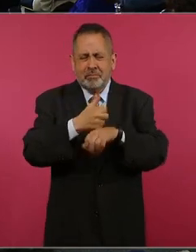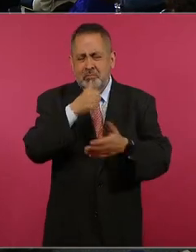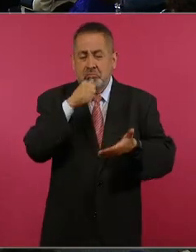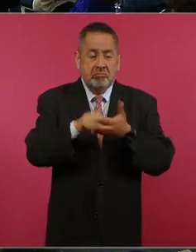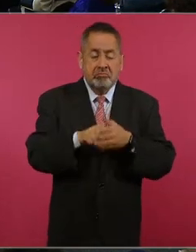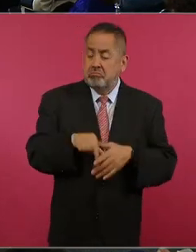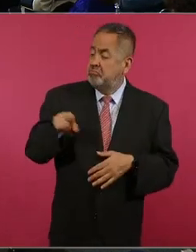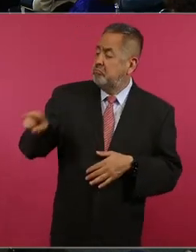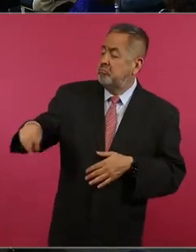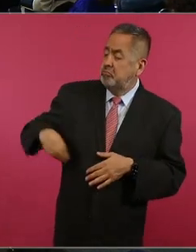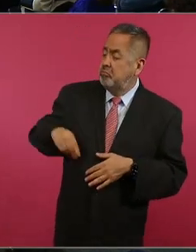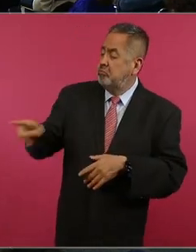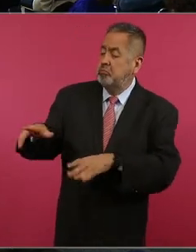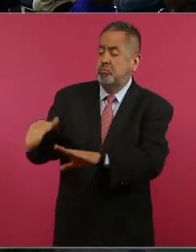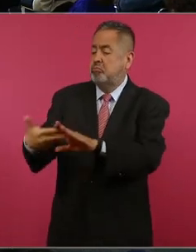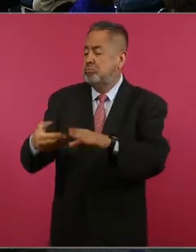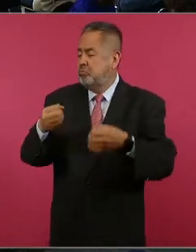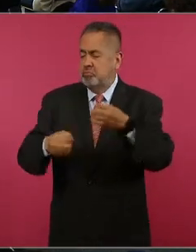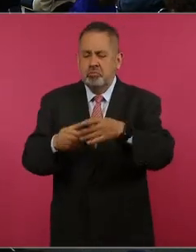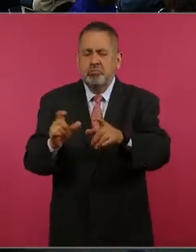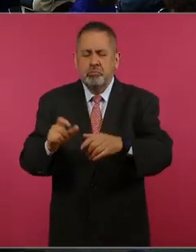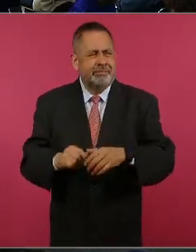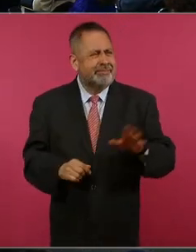semana pasada. La semana pasada,